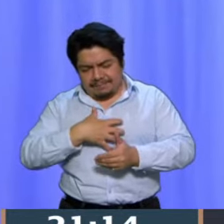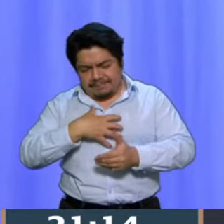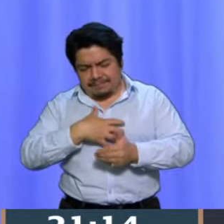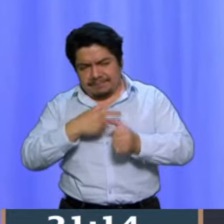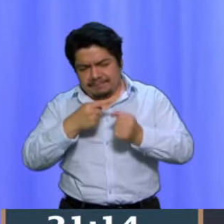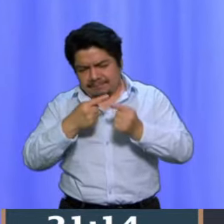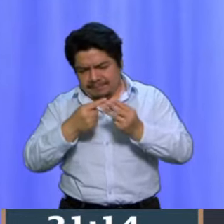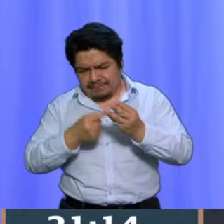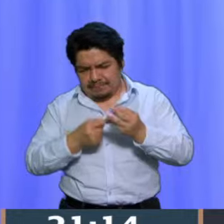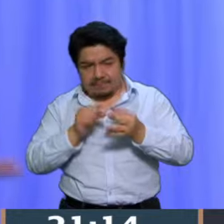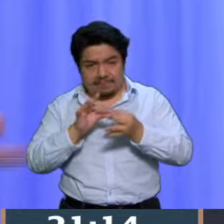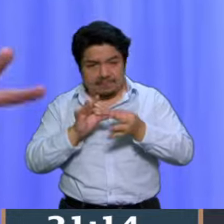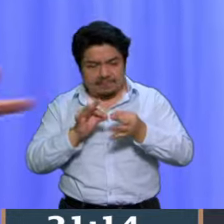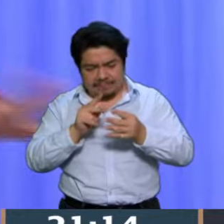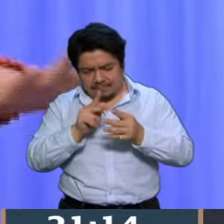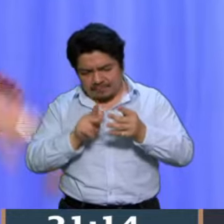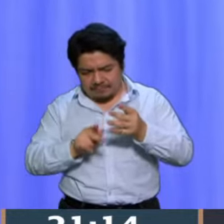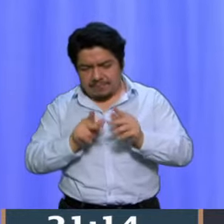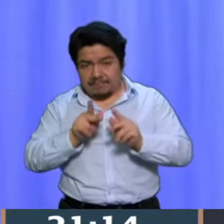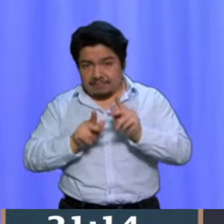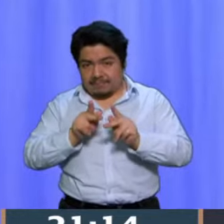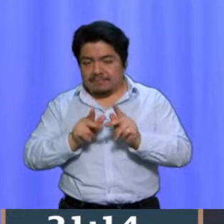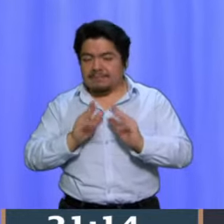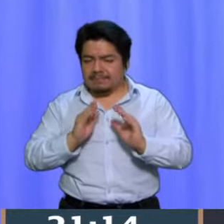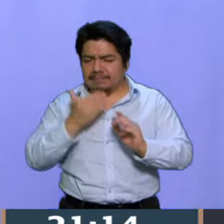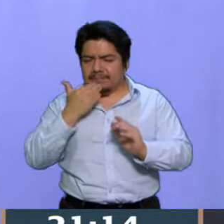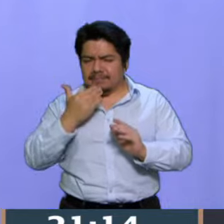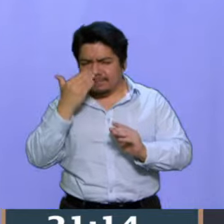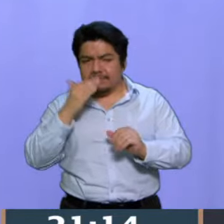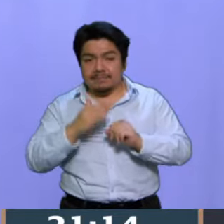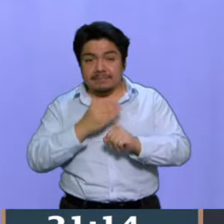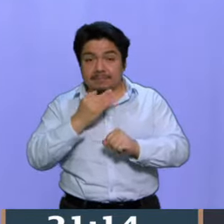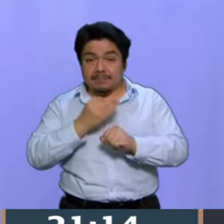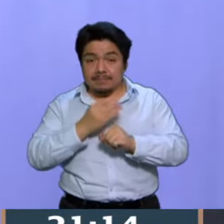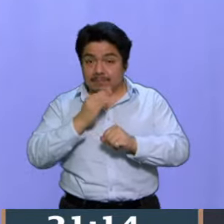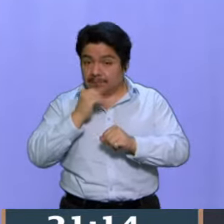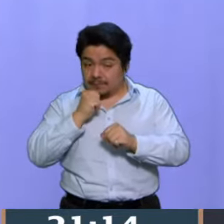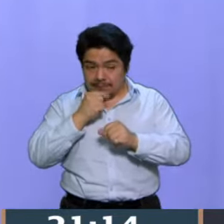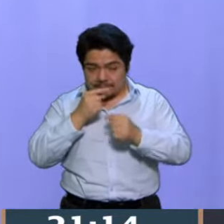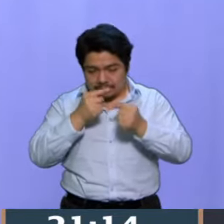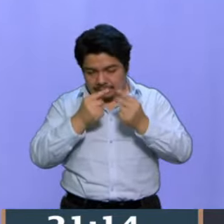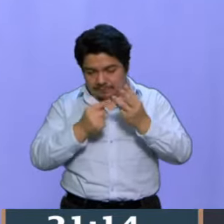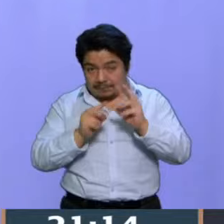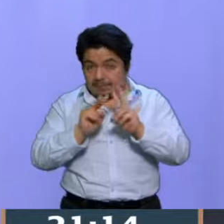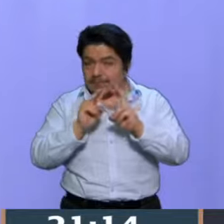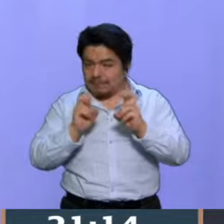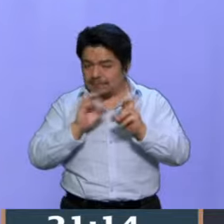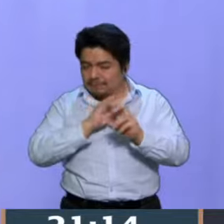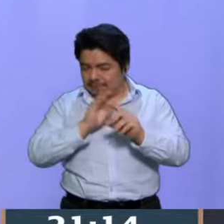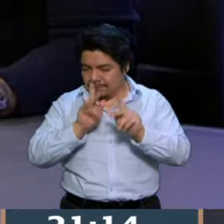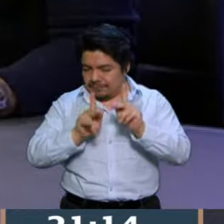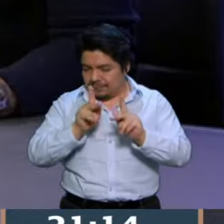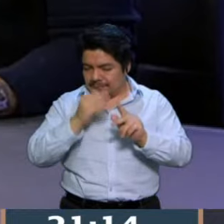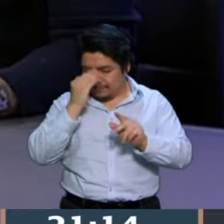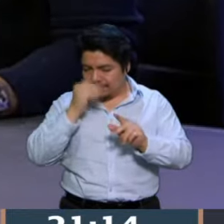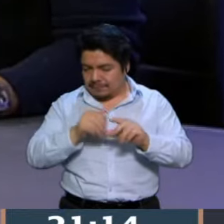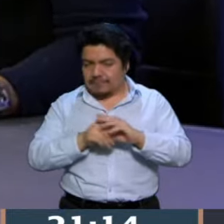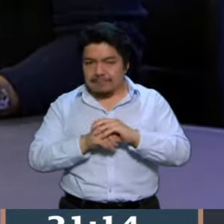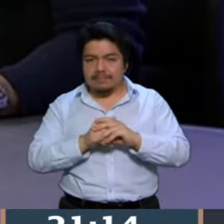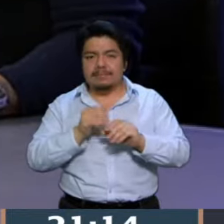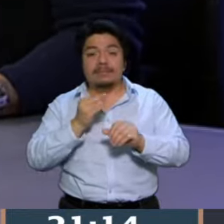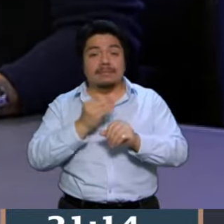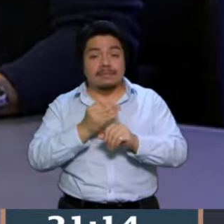cosas que tenemos como que plantear por acá, ¿no? Así es, porque a pesar de la veda electoral, hay muchos temas de los que podemos platicar. Sí, fíjate que es muy interesante